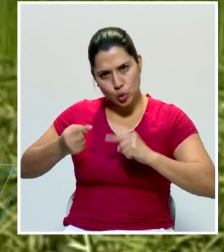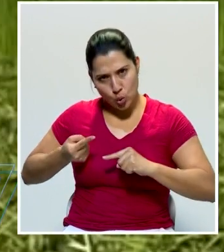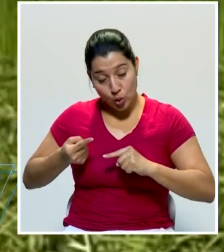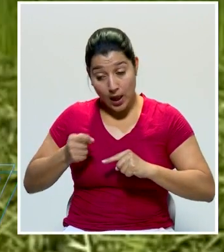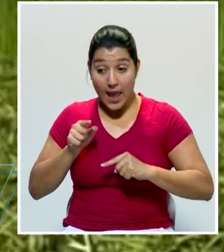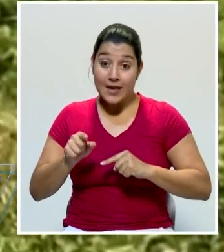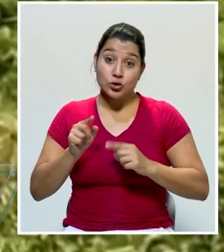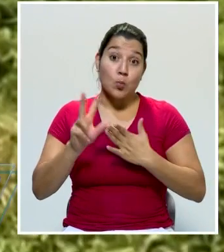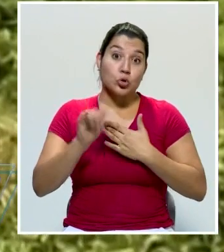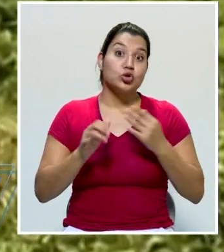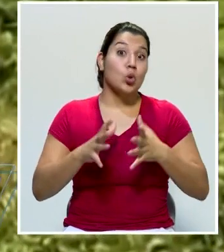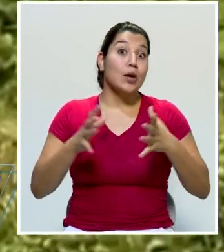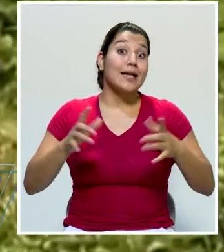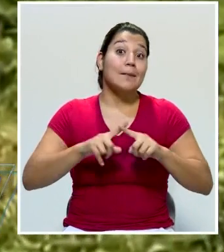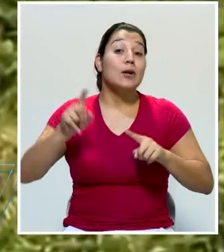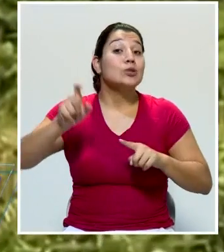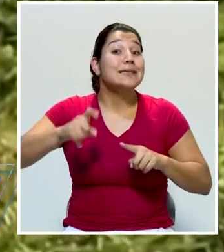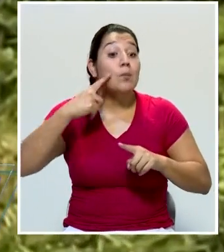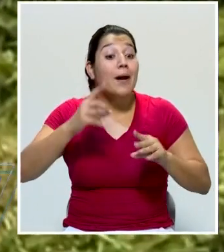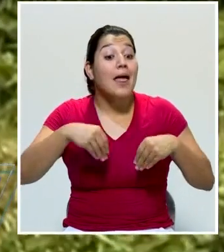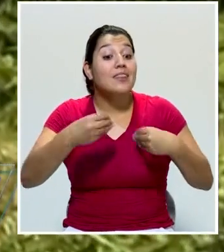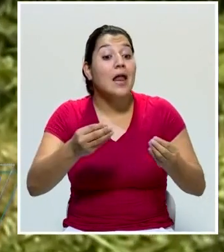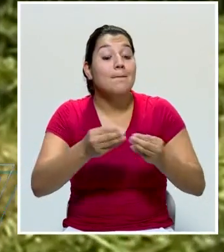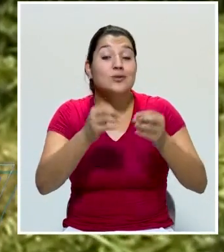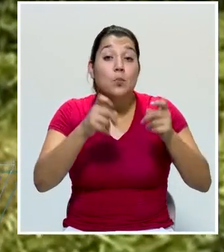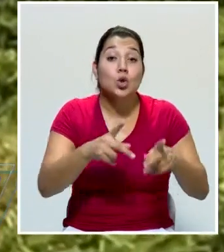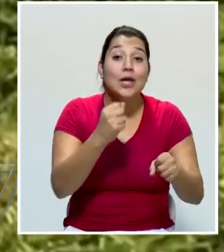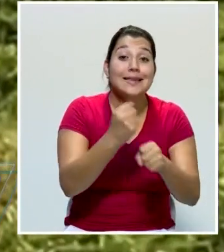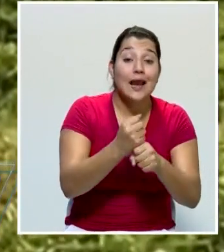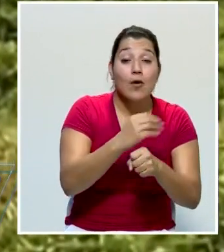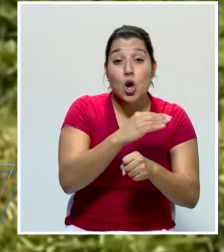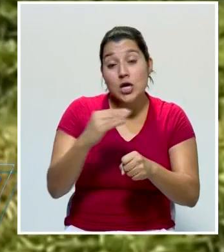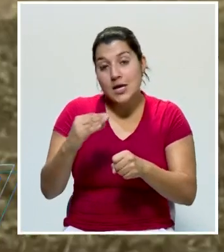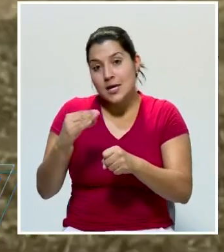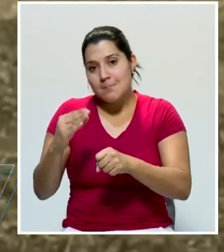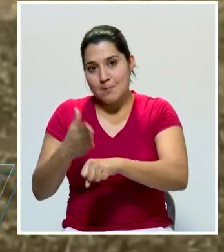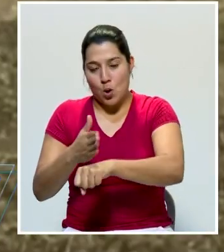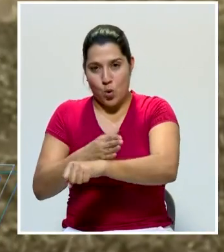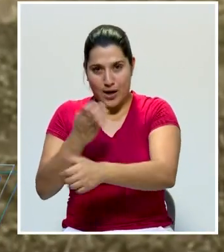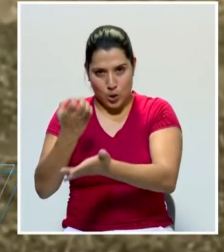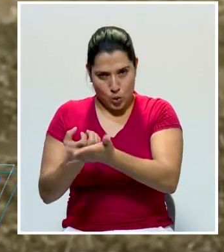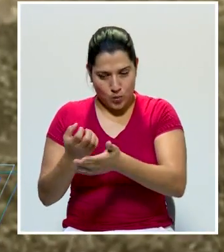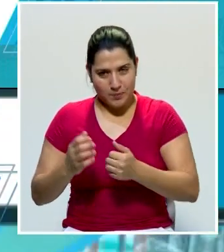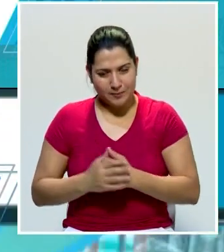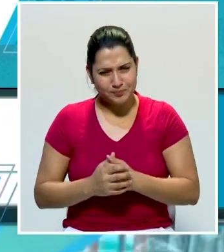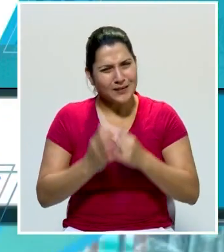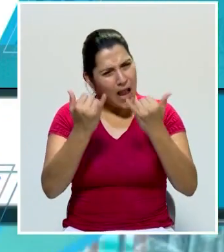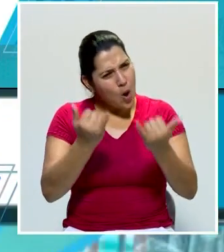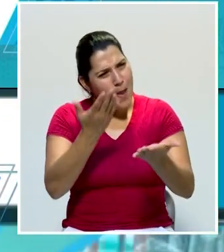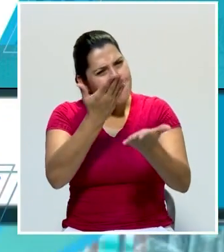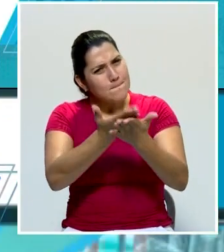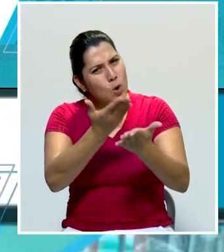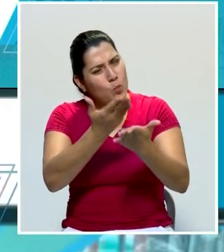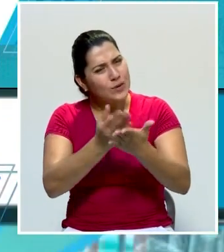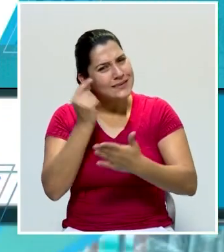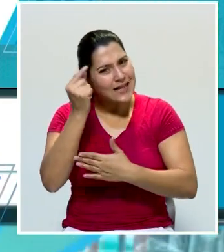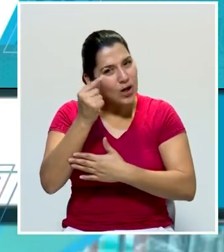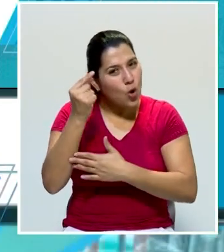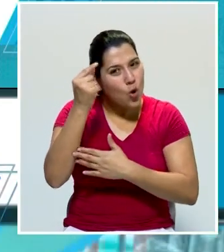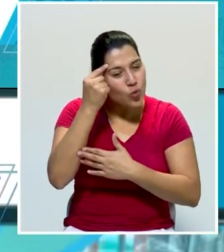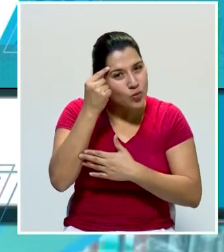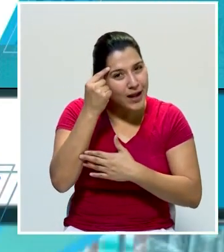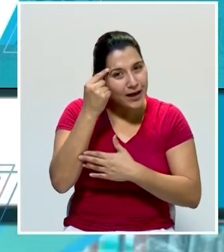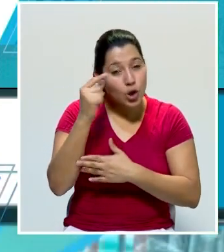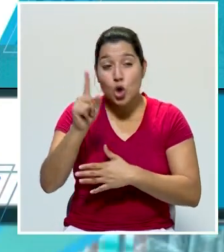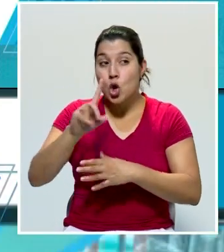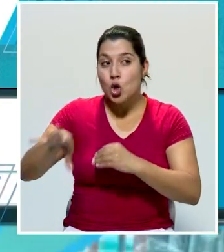e inversión. Doña Zoila, la propuesta del gobierno deja por fuera a la